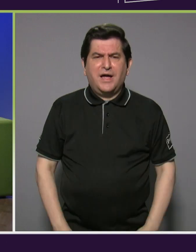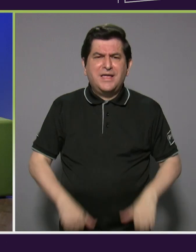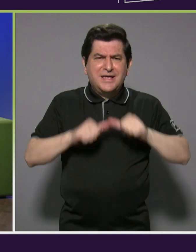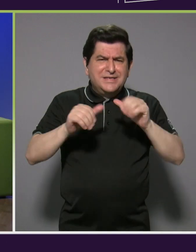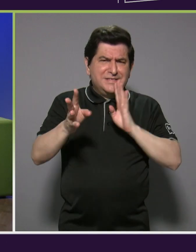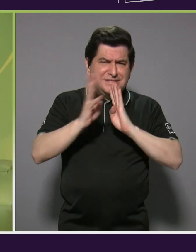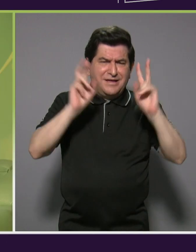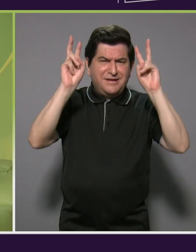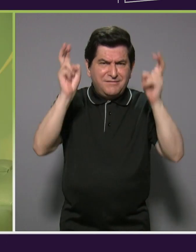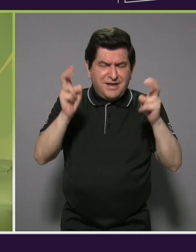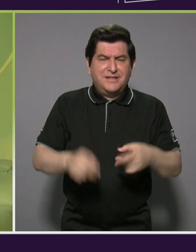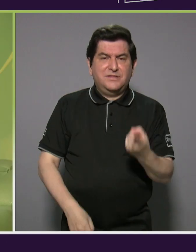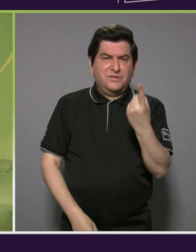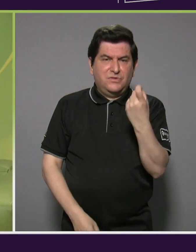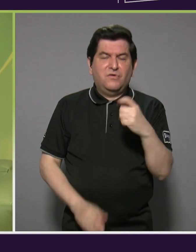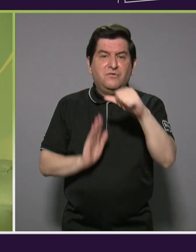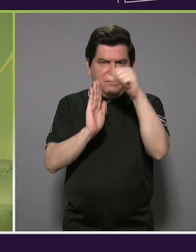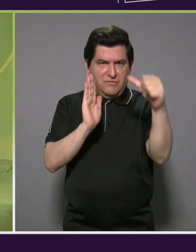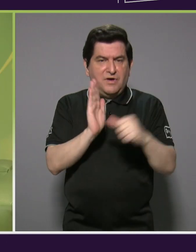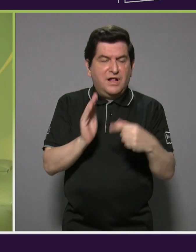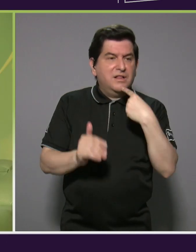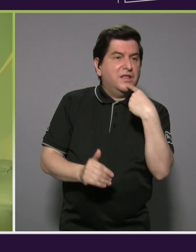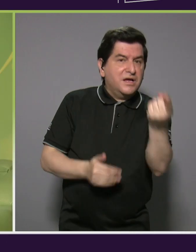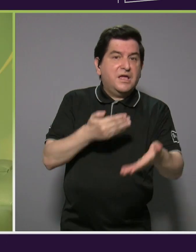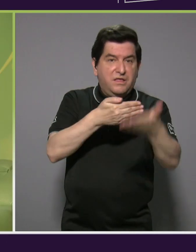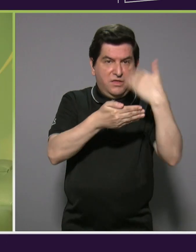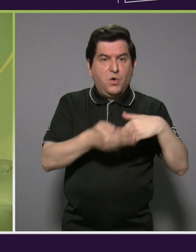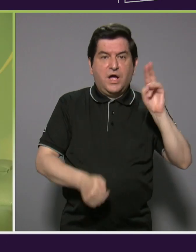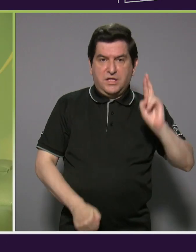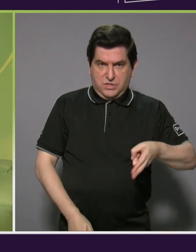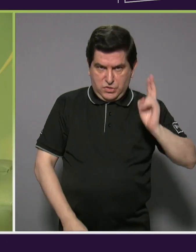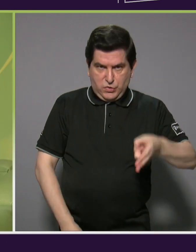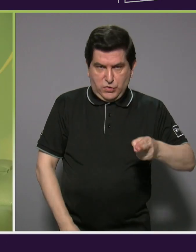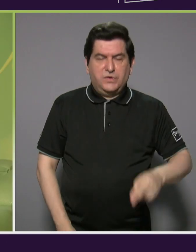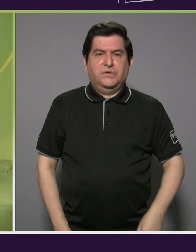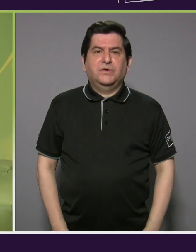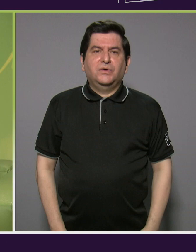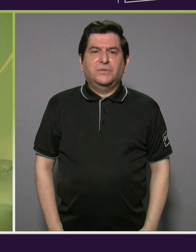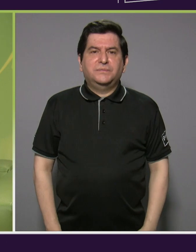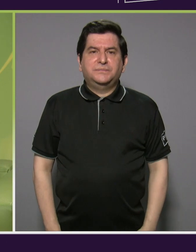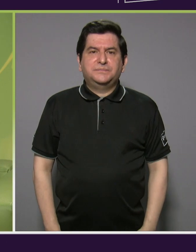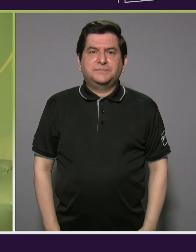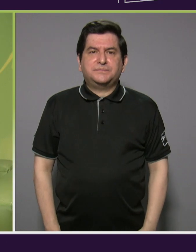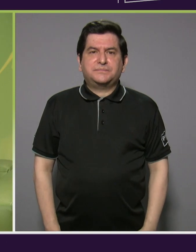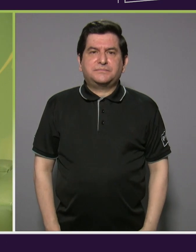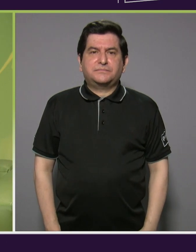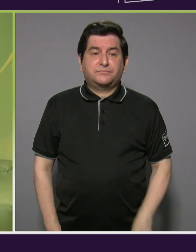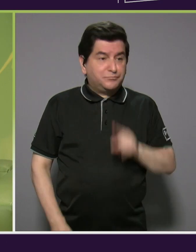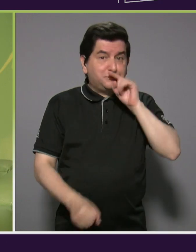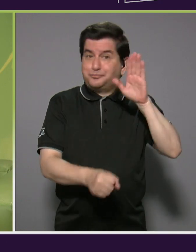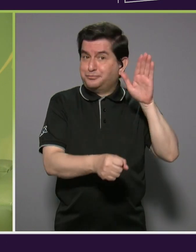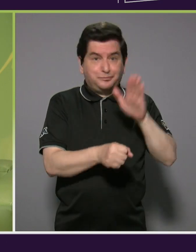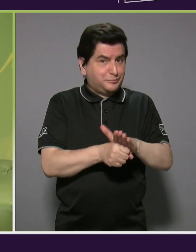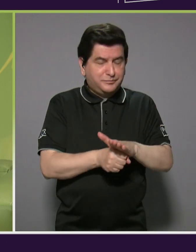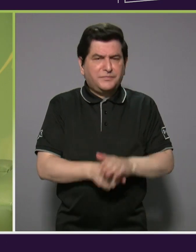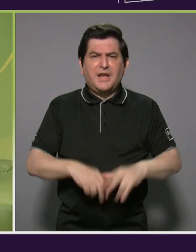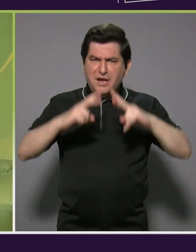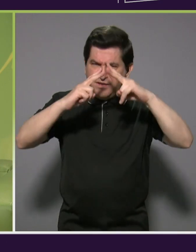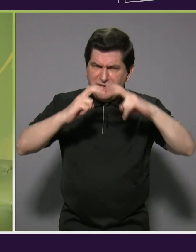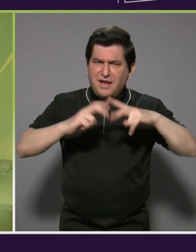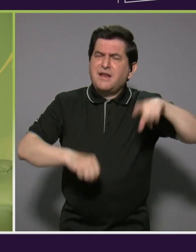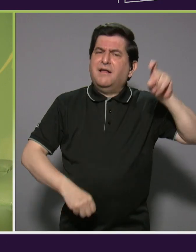este tema. También faltan algunos de los artículos que mencionó Rodrigo, ¿verdad? Que se incumplieron y que vamos a ir